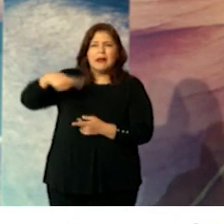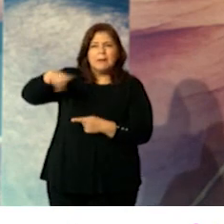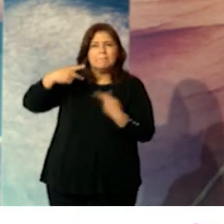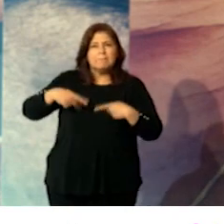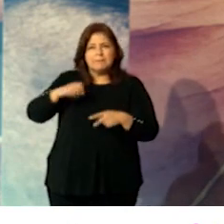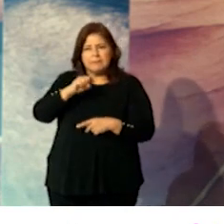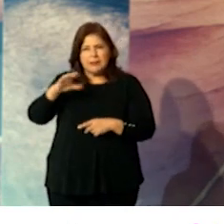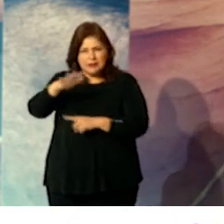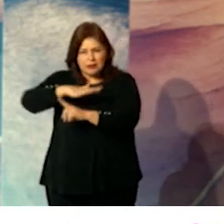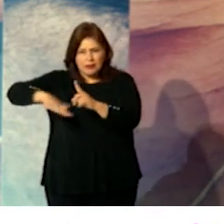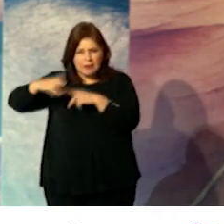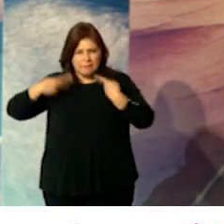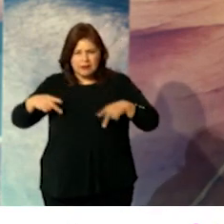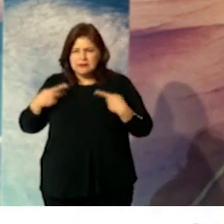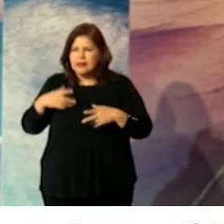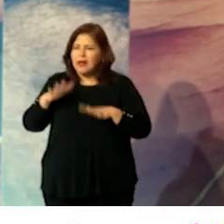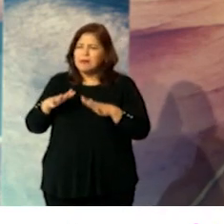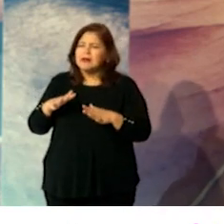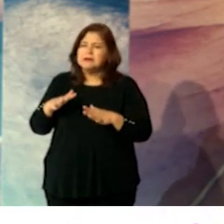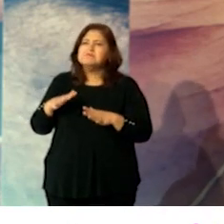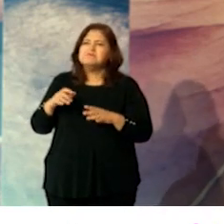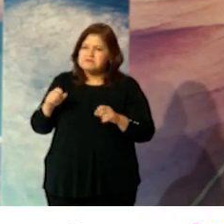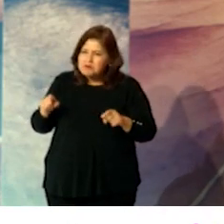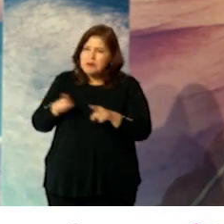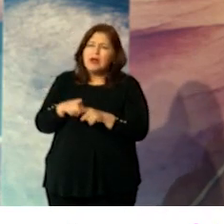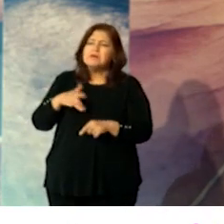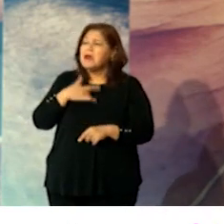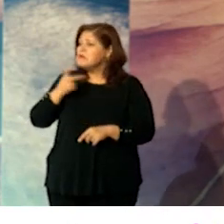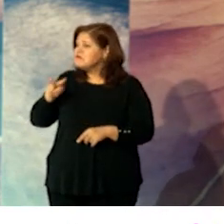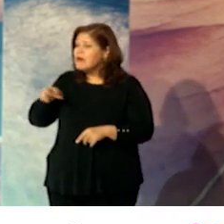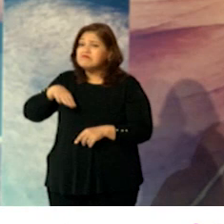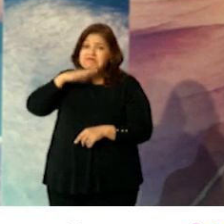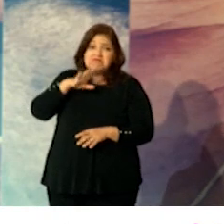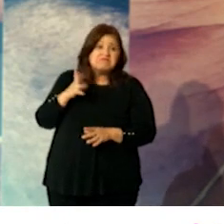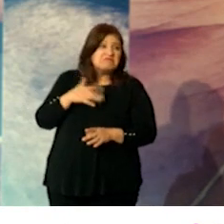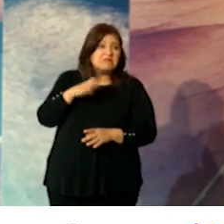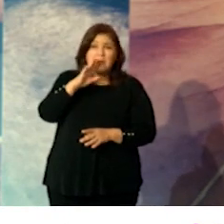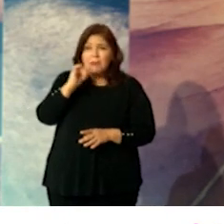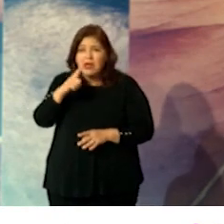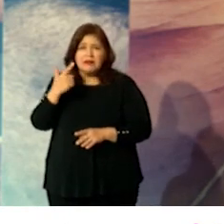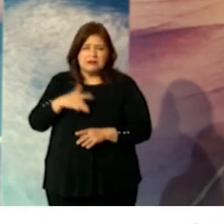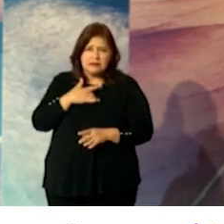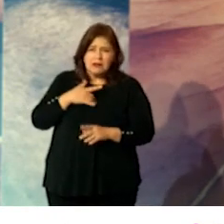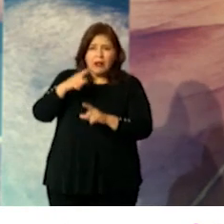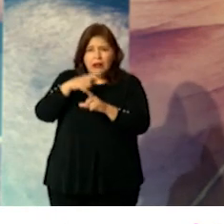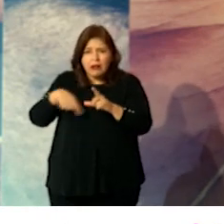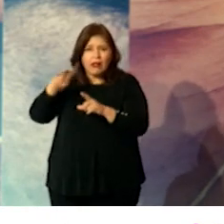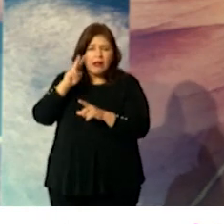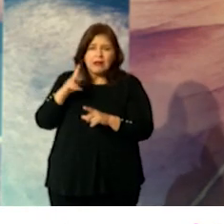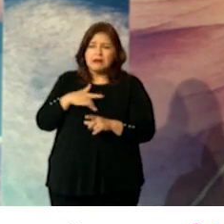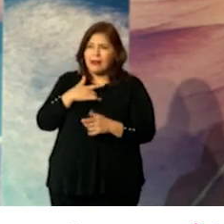querer hacerlo, somos de alguna forma parte de esa banalidad del mal. Es decir, estamos en un círculo constante en donde nos